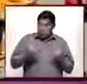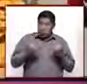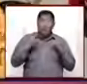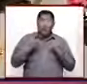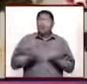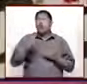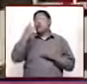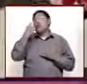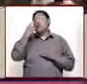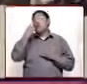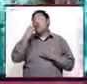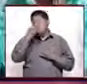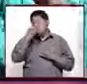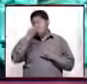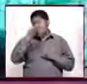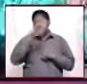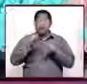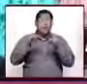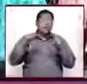en este fin de semana.